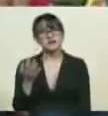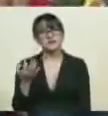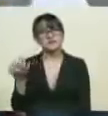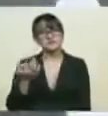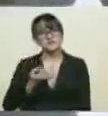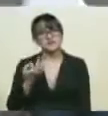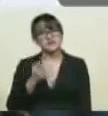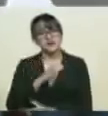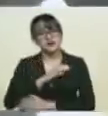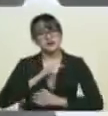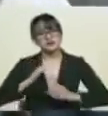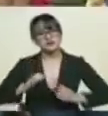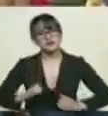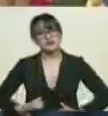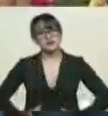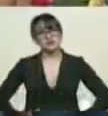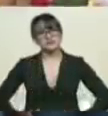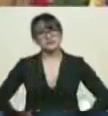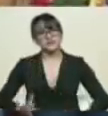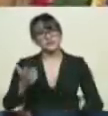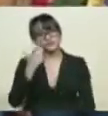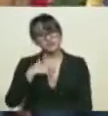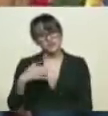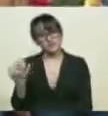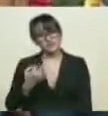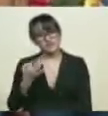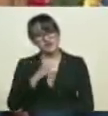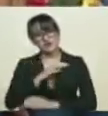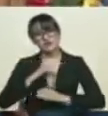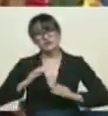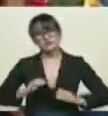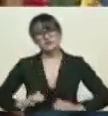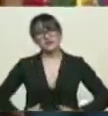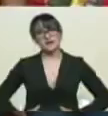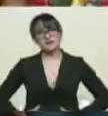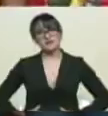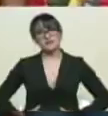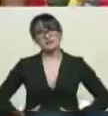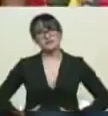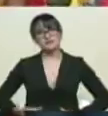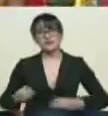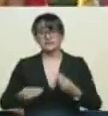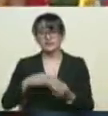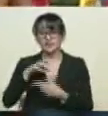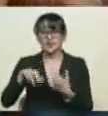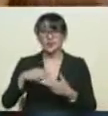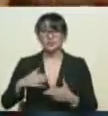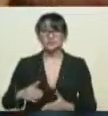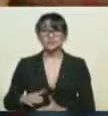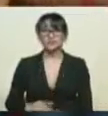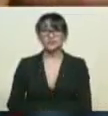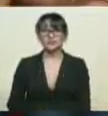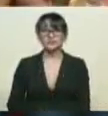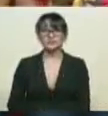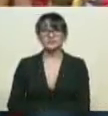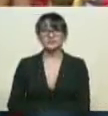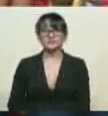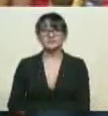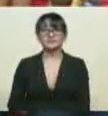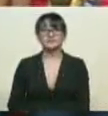verdadero cristianismo. Somos los verdaderos cristianos haciendo la revolución de nuestro